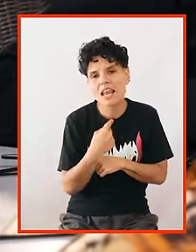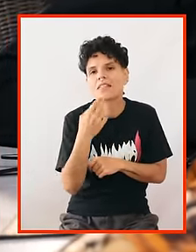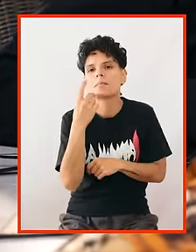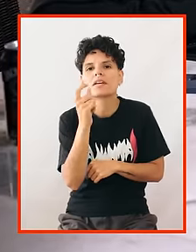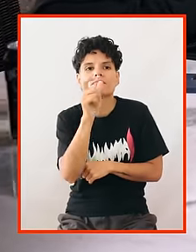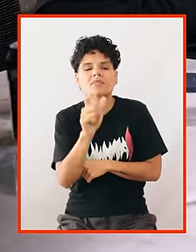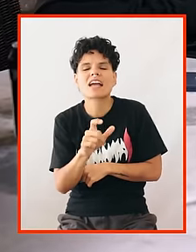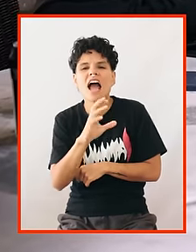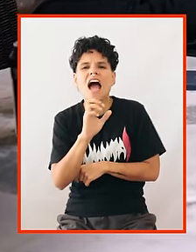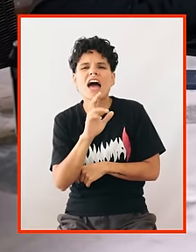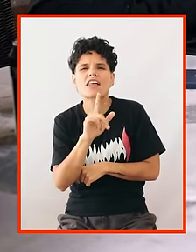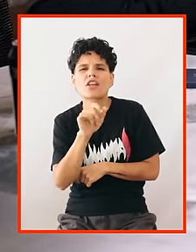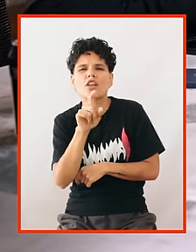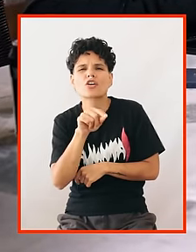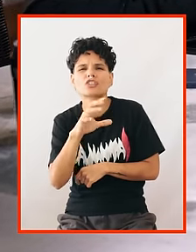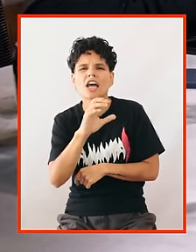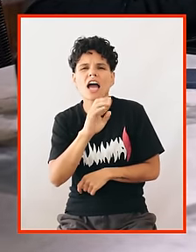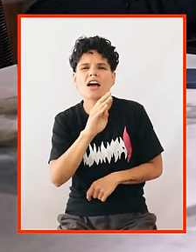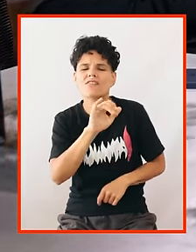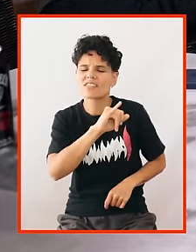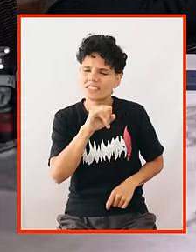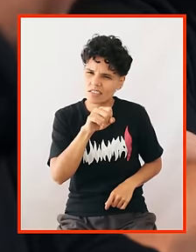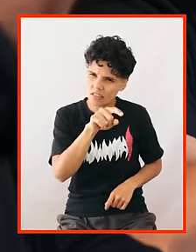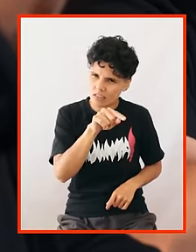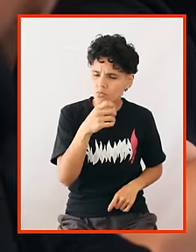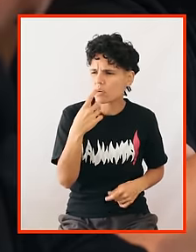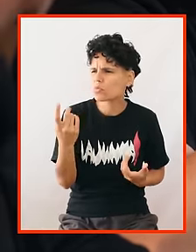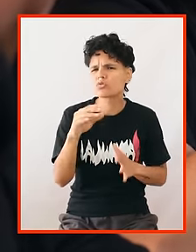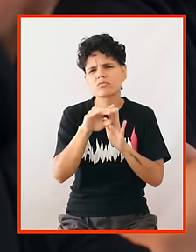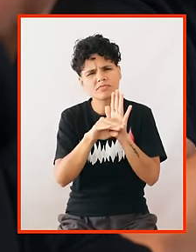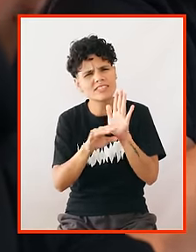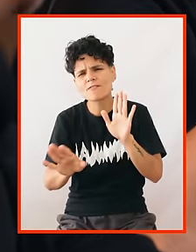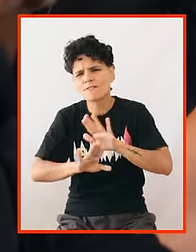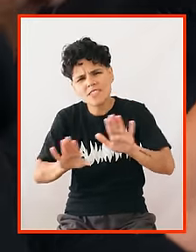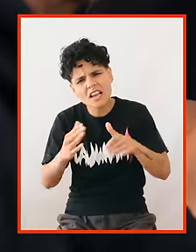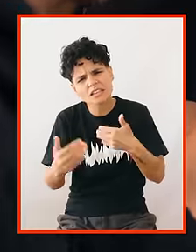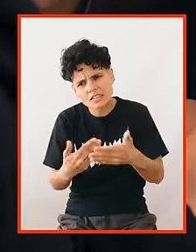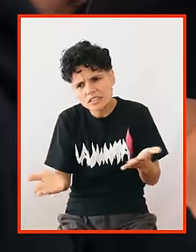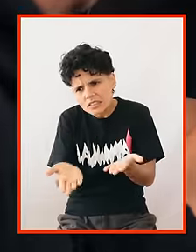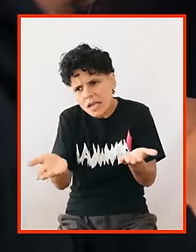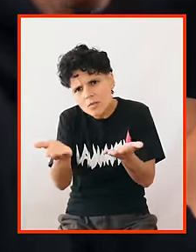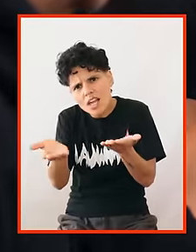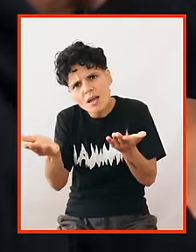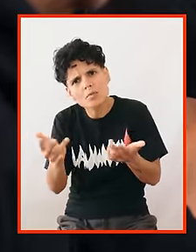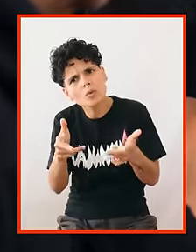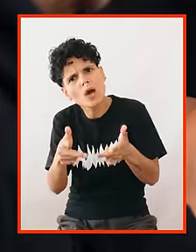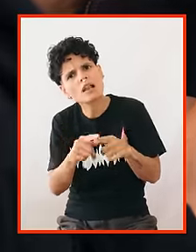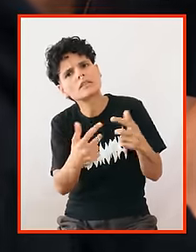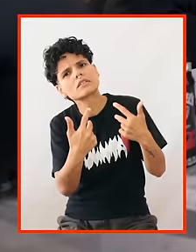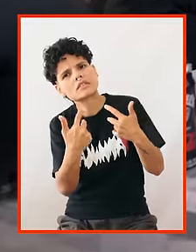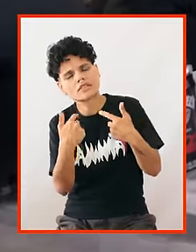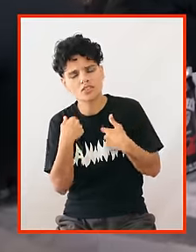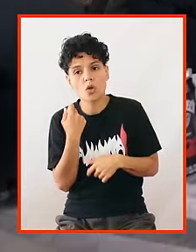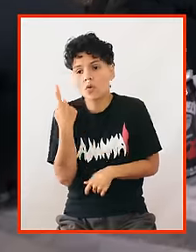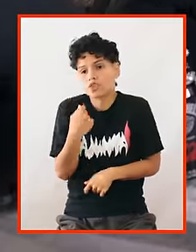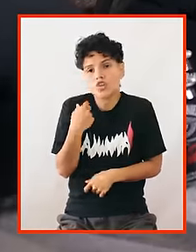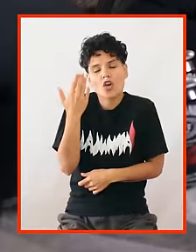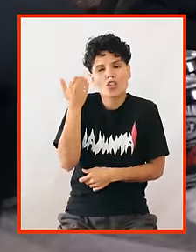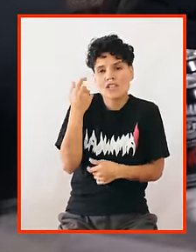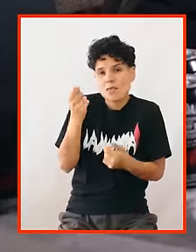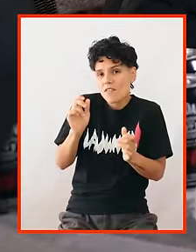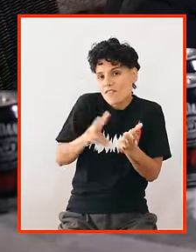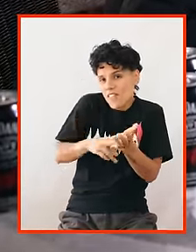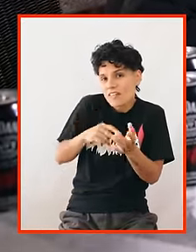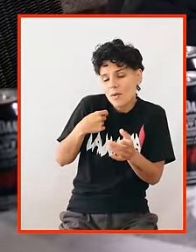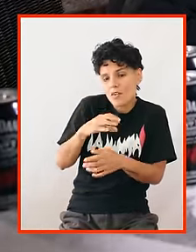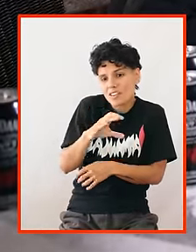Carlos Cabeza, porque también Cabeza nos vio y dijo, puta, aquí hay un disco, termínenlo. Nosotros no como que no cachábamos mucho. No estábamos muy conscientes de estar grabando un disco, ¿cachai? Dijo, venga,